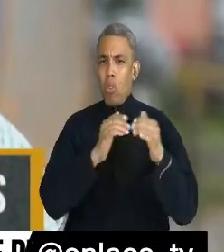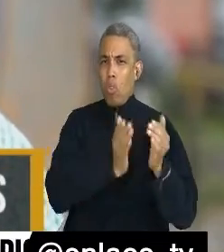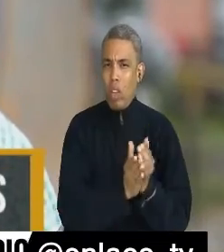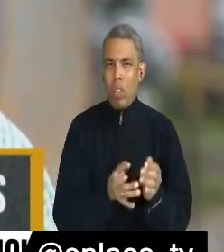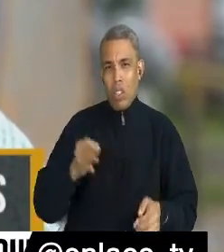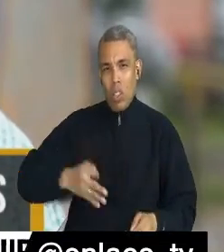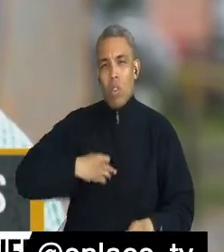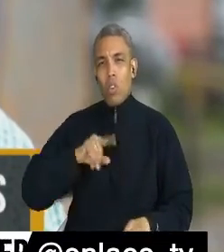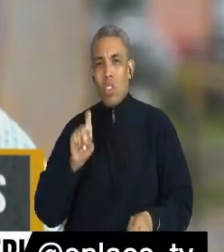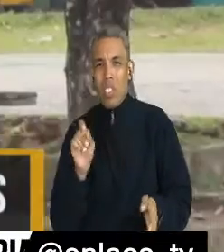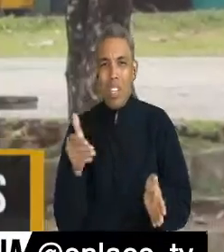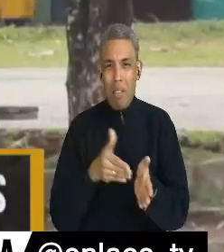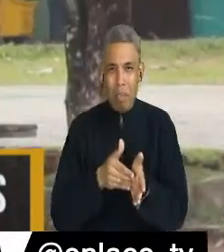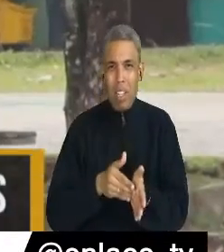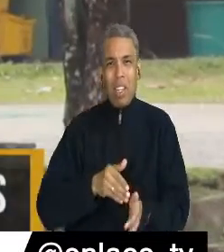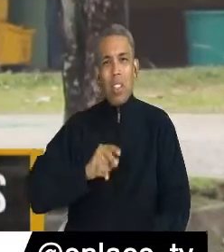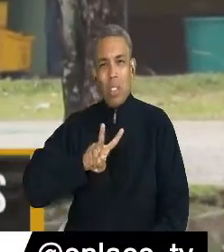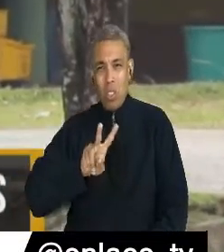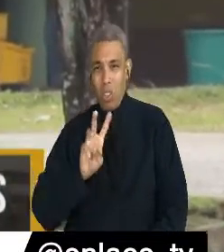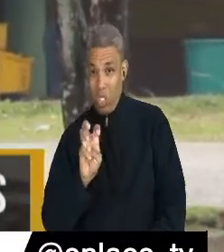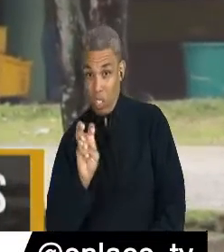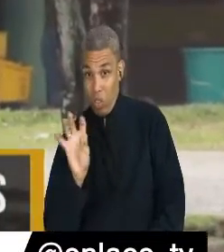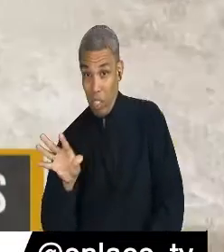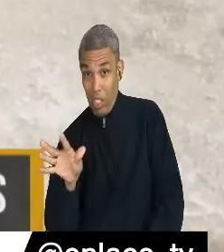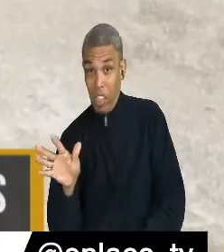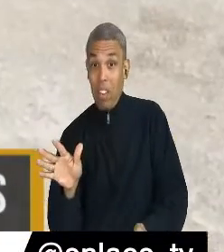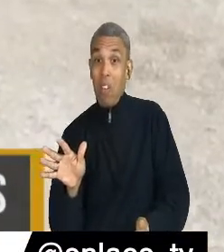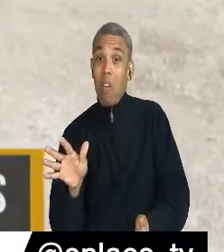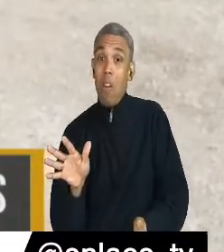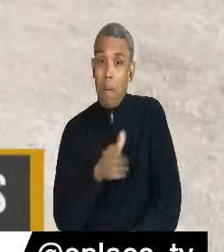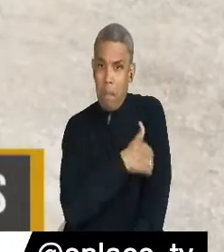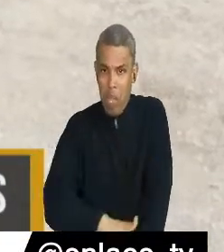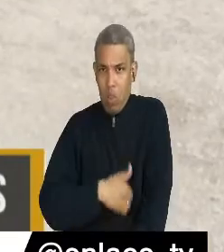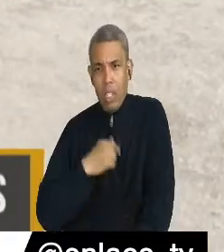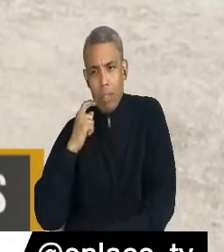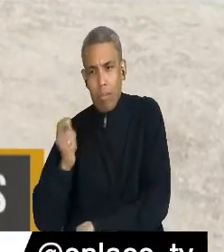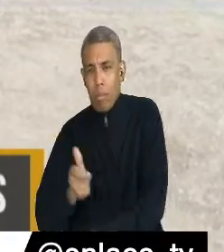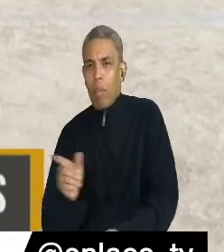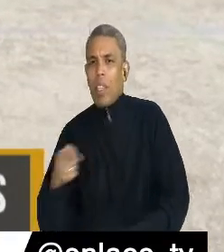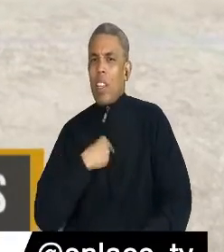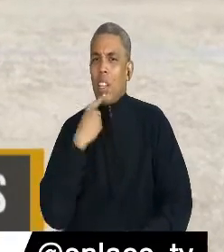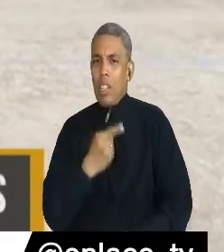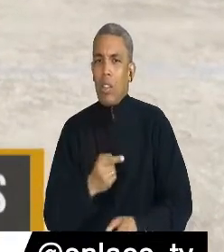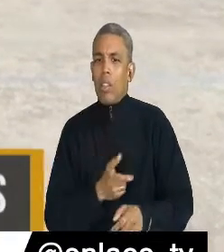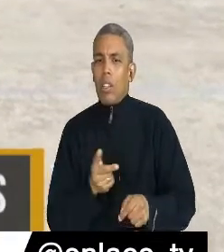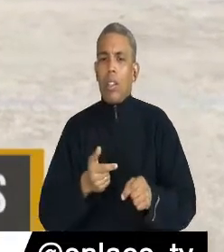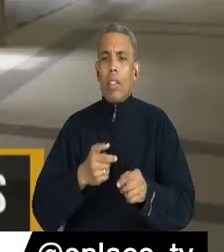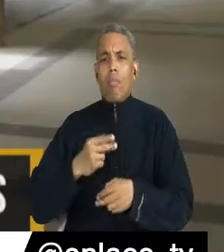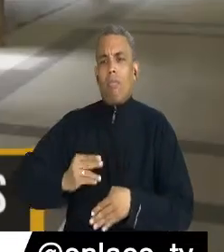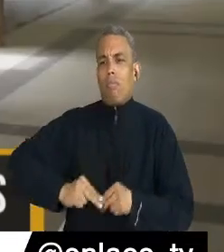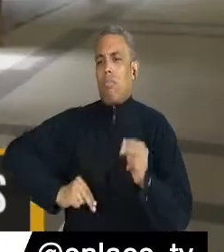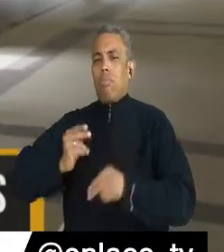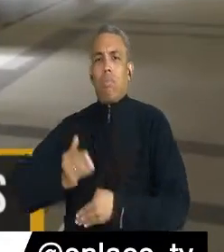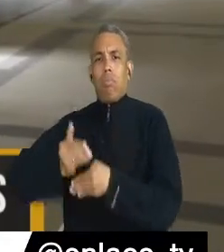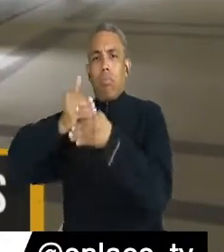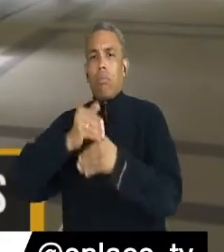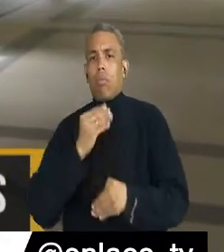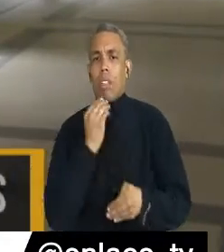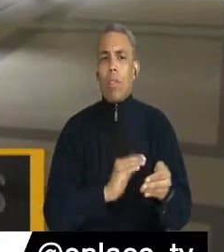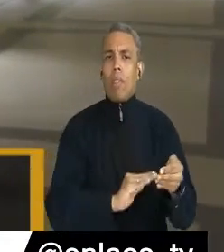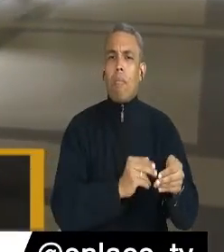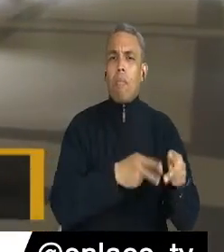285 millones el gobierno local anunció que será la mano de obra local la que se vinculará en la ejecución de las obras de construcción y adecuación